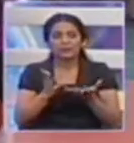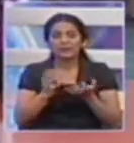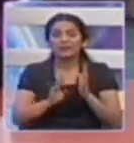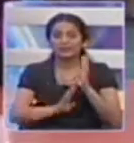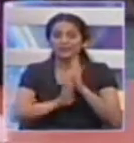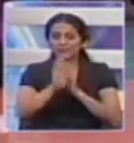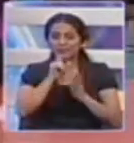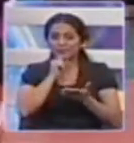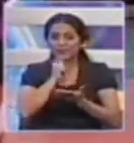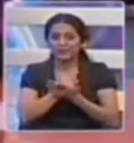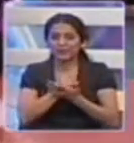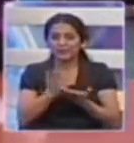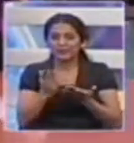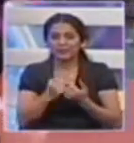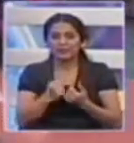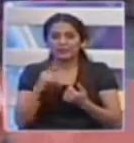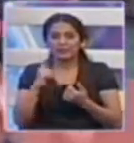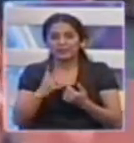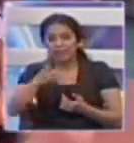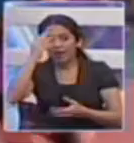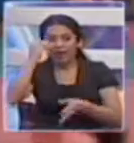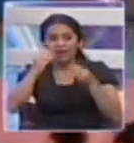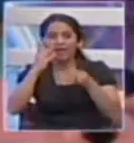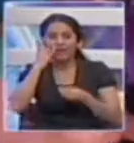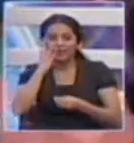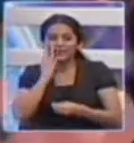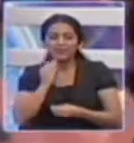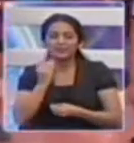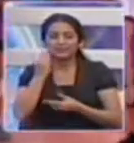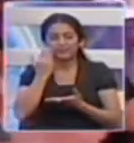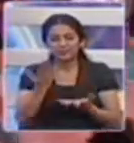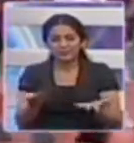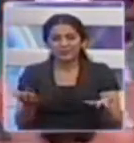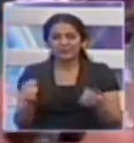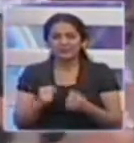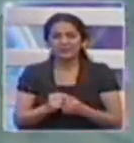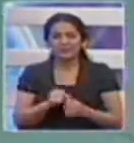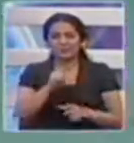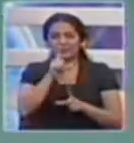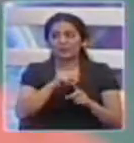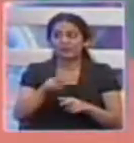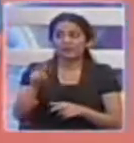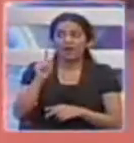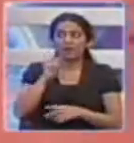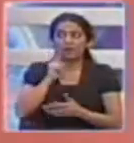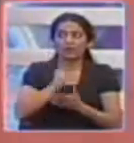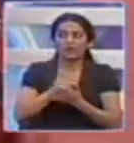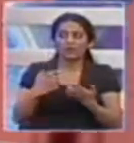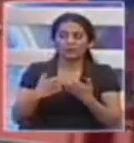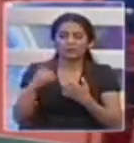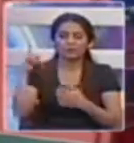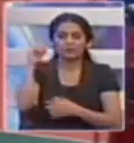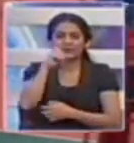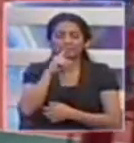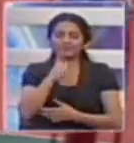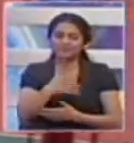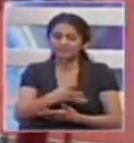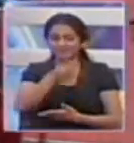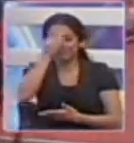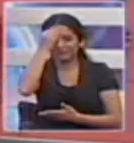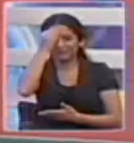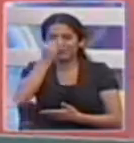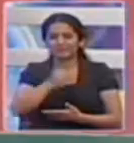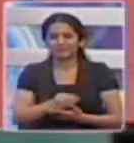nosotros, tener un poco más de experiencia en el campo de juego y que los rivales conozcan a quién están enfrentando. Luego de esta competencia se desarrollará la